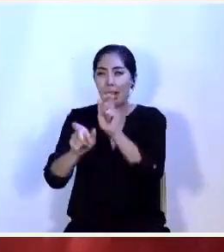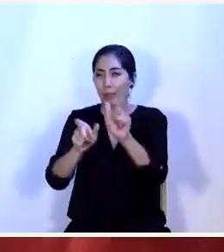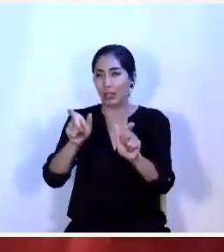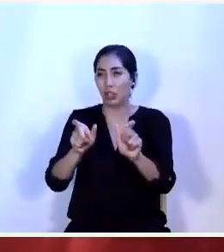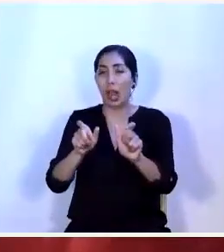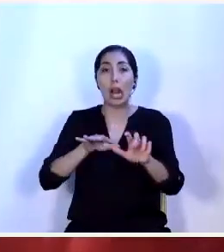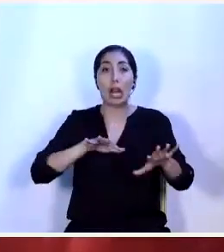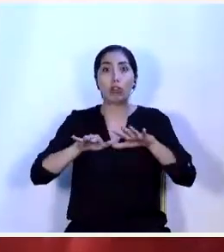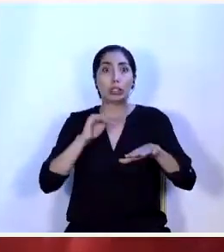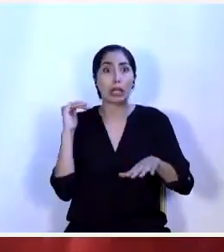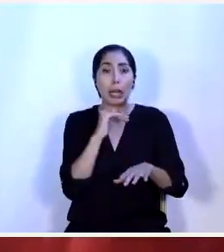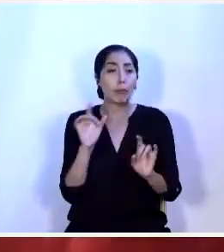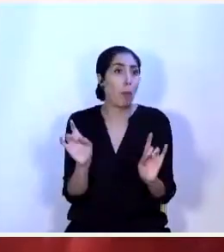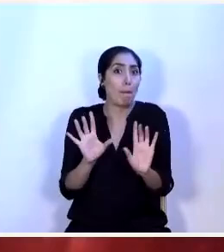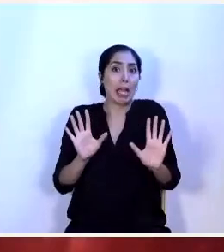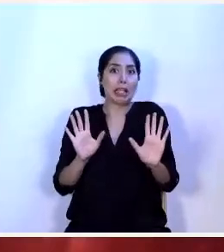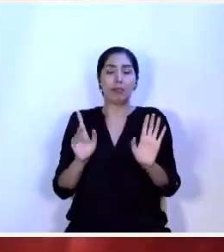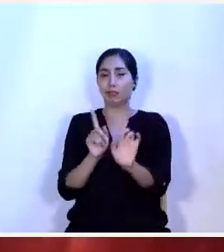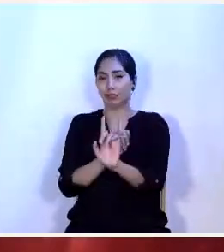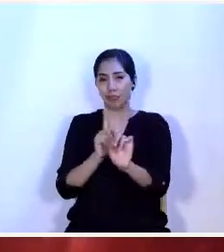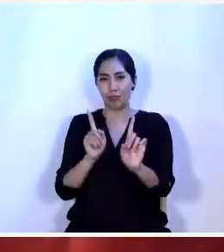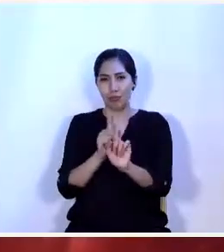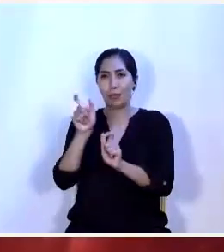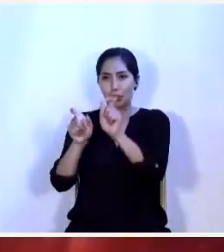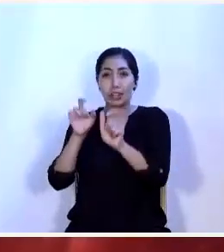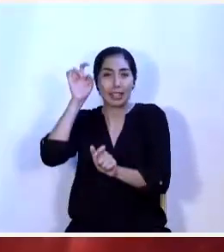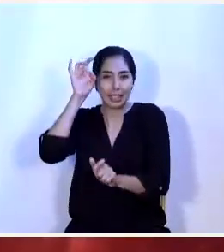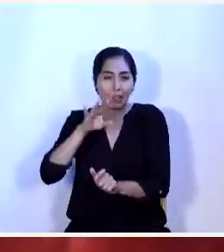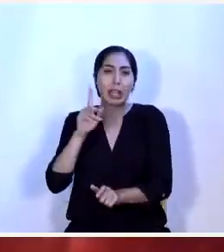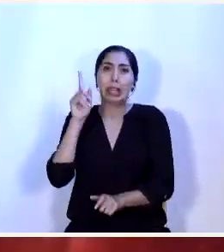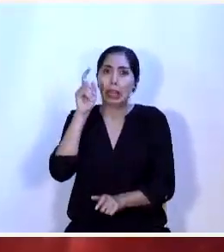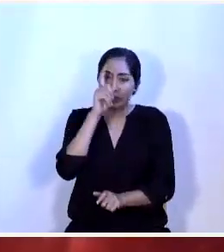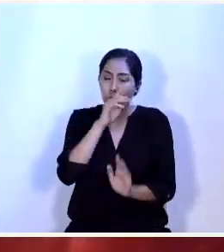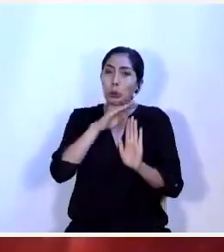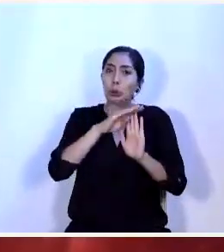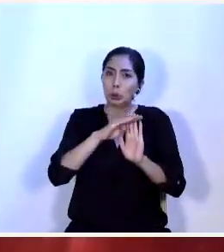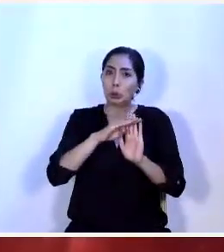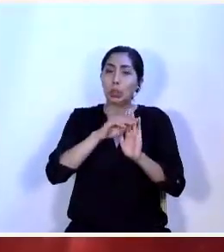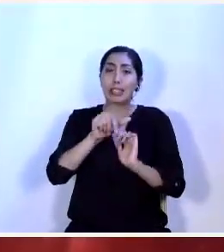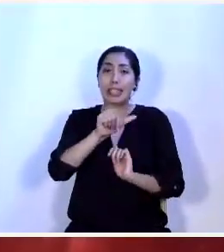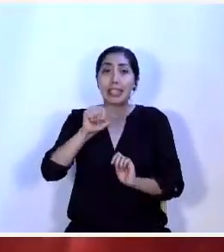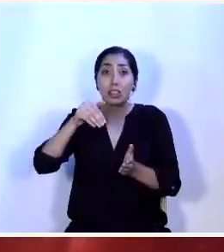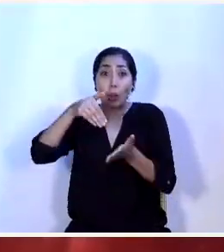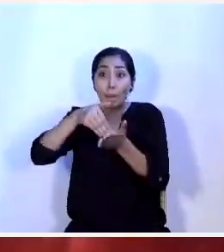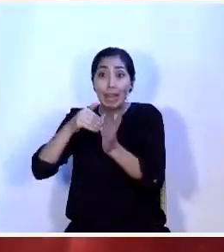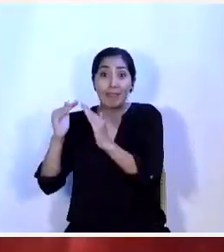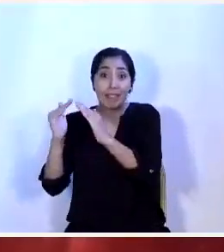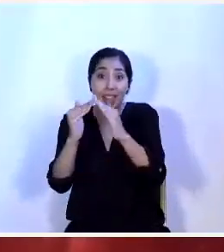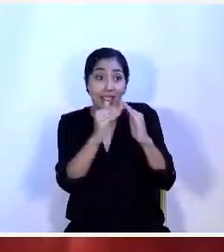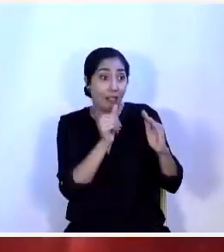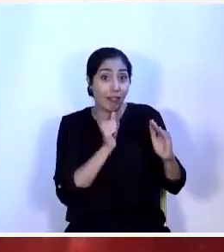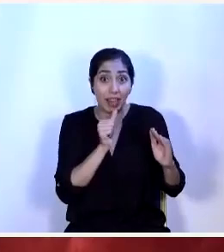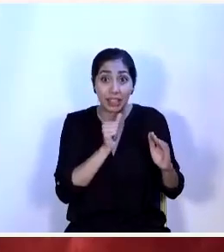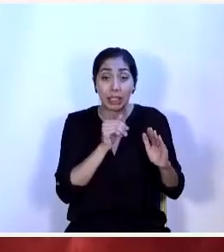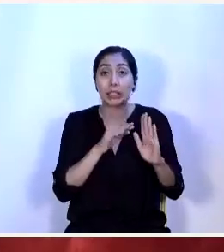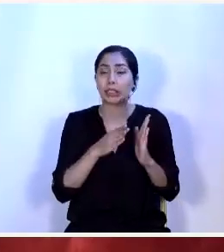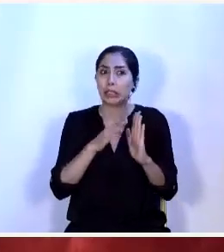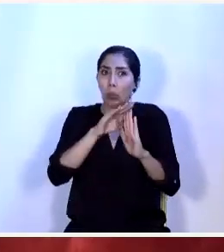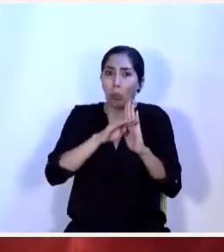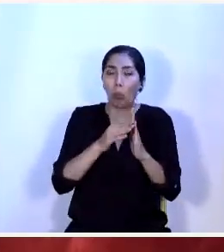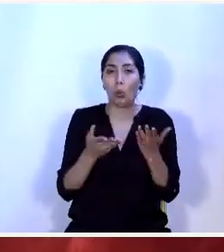magia. La gente sabe de que va a costar reducir el déficit de 600.000 viviendas y que, de hecho, el déficit de 600.000